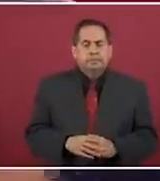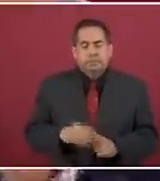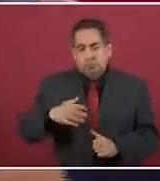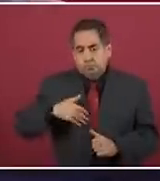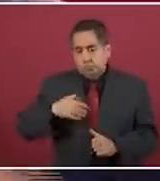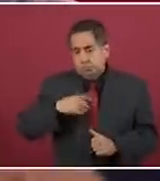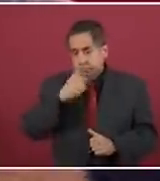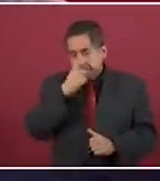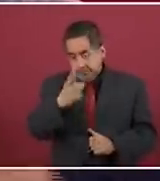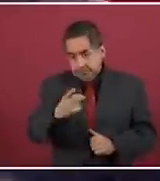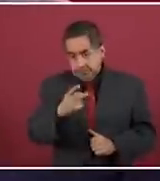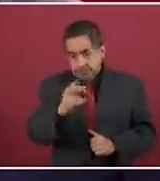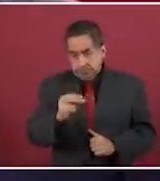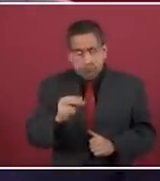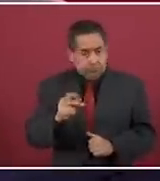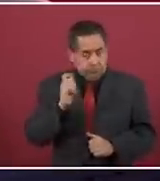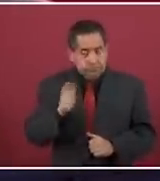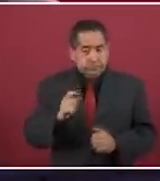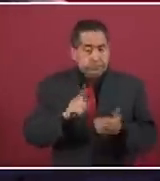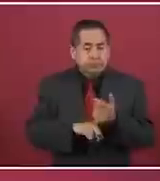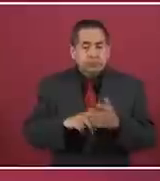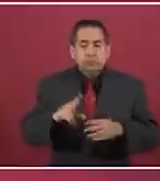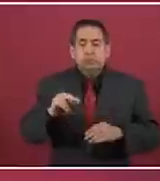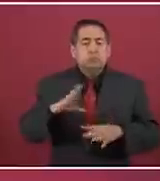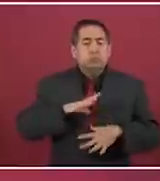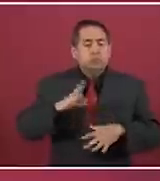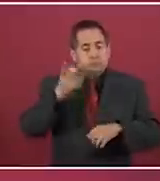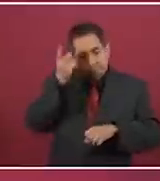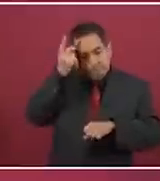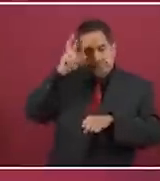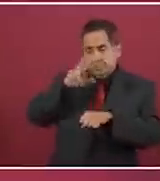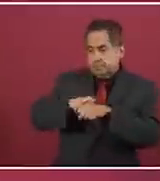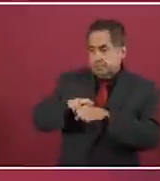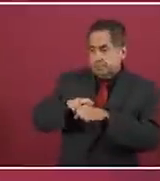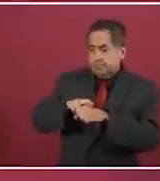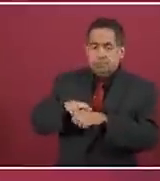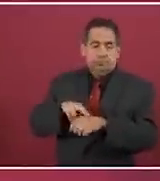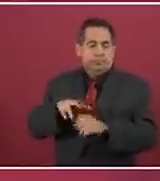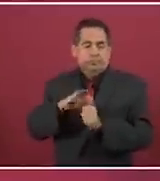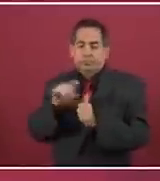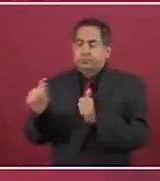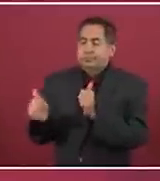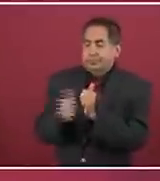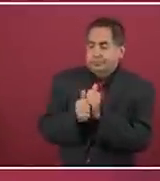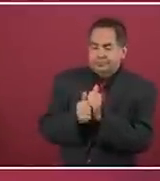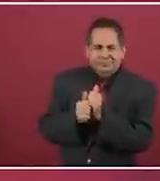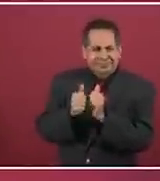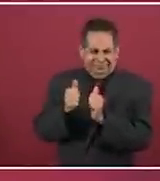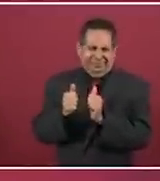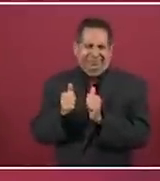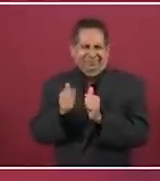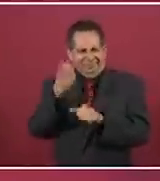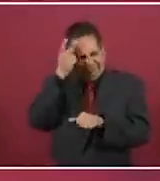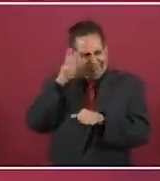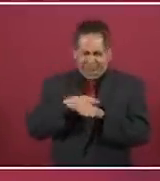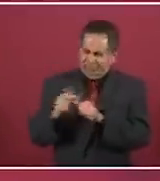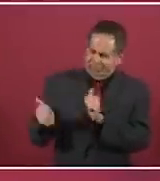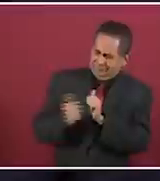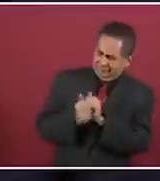Dije que no iba a haber direcciones generales adjuntas en el gobierno.